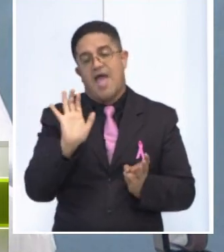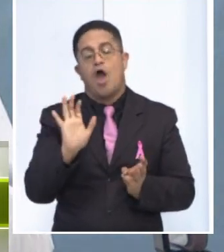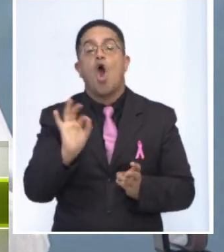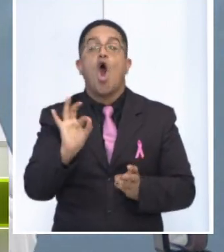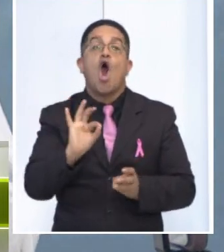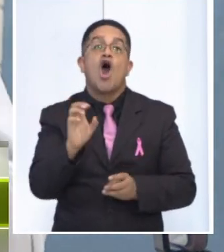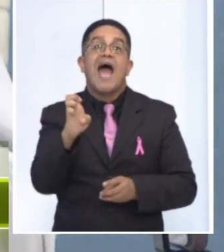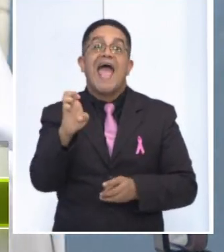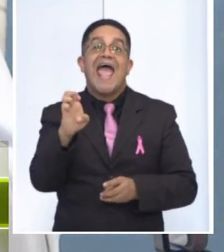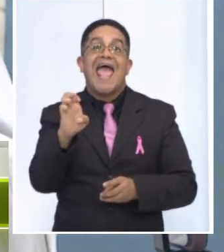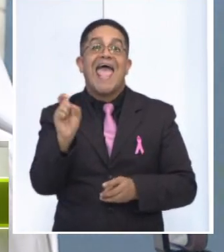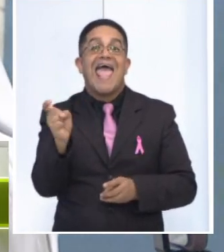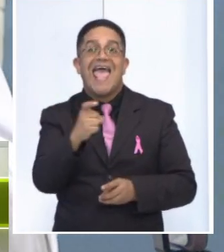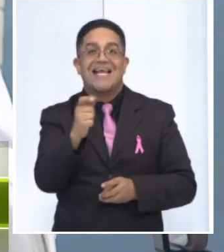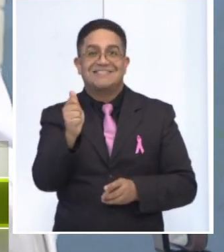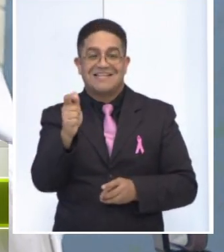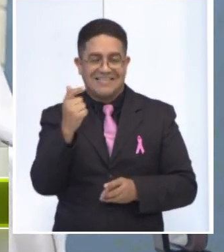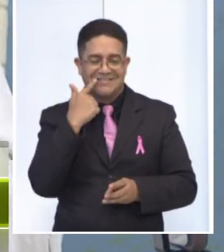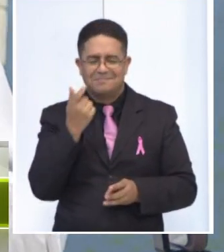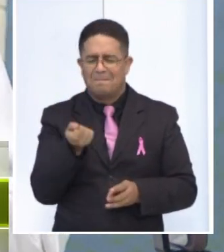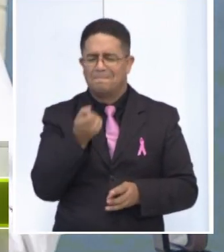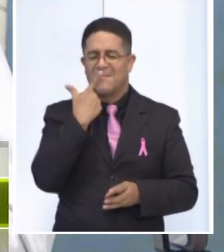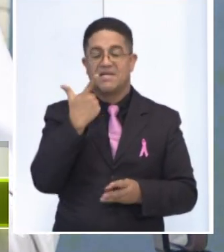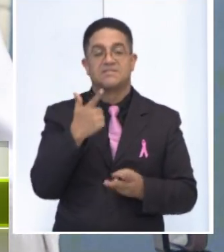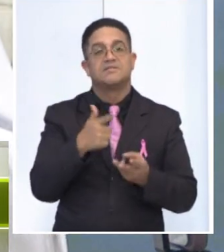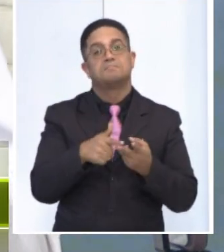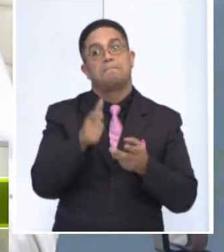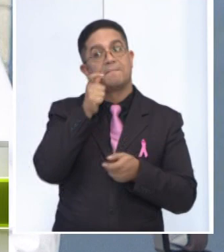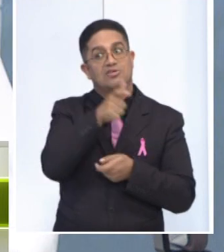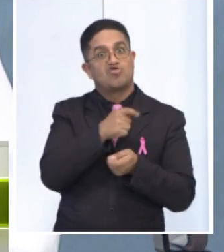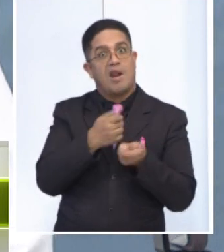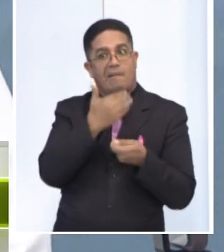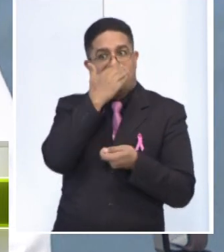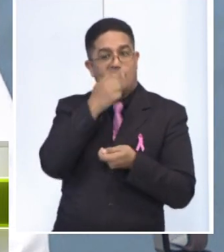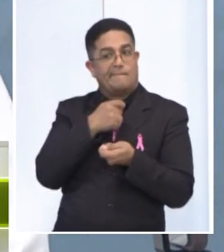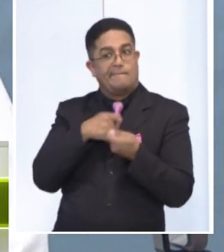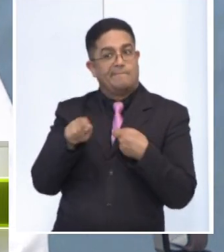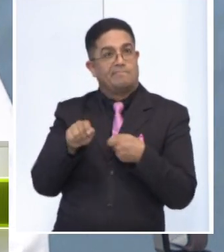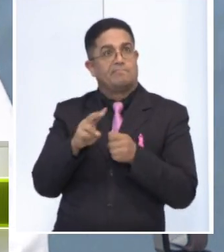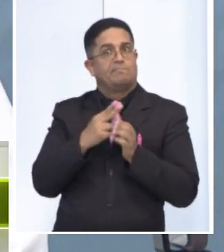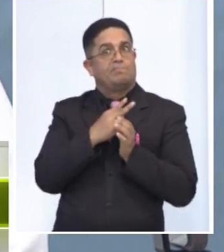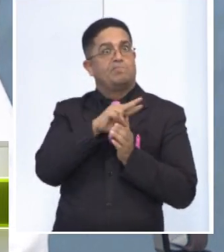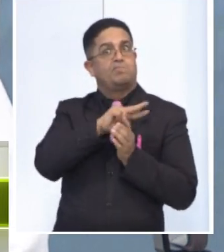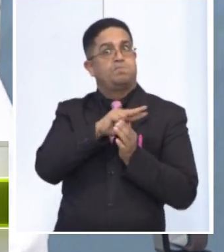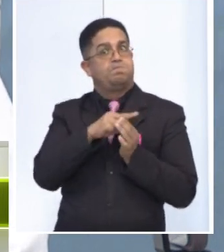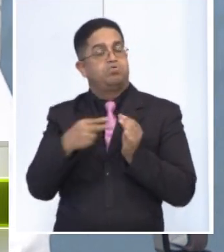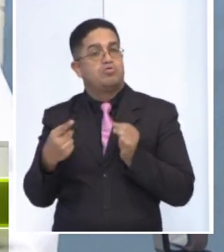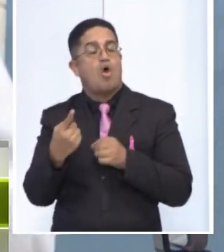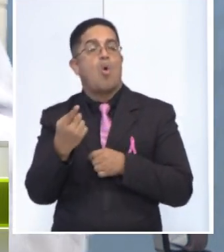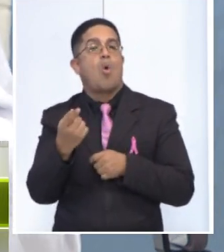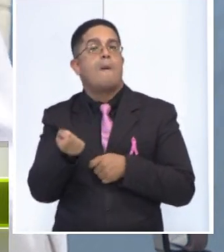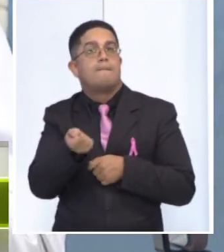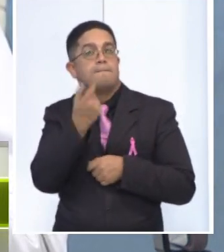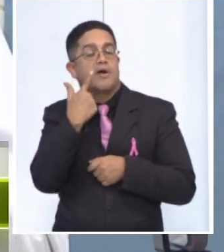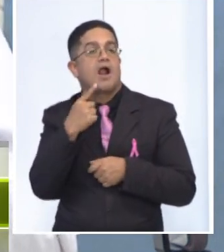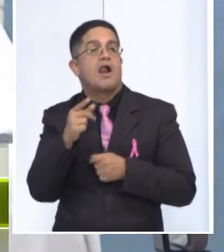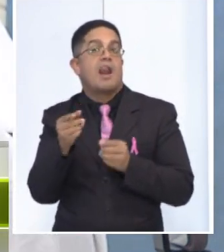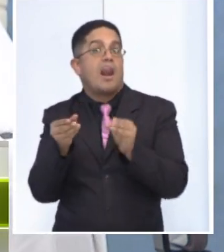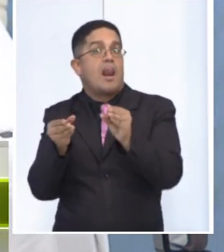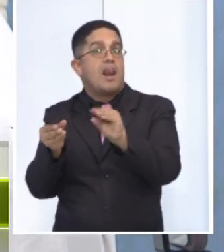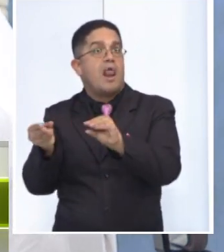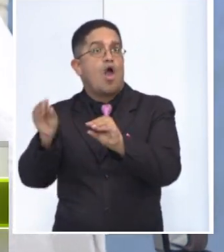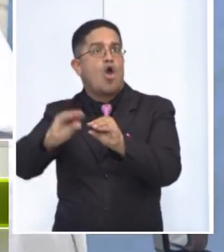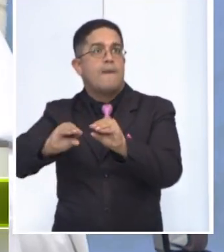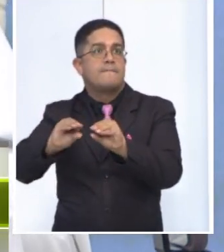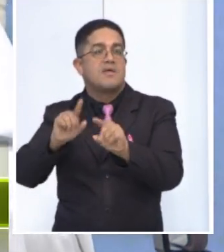éxtasis, y que muchas personas que trafican drogas están combinando, por la alta potencia que tiene el fentanilo, la combinan para